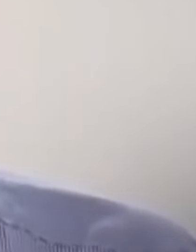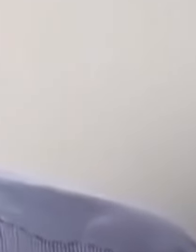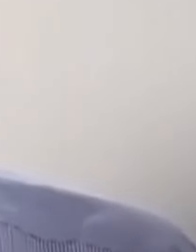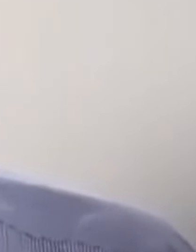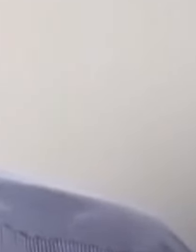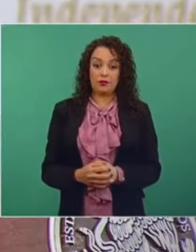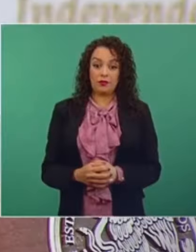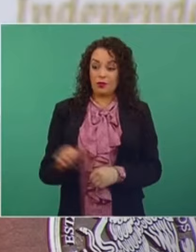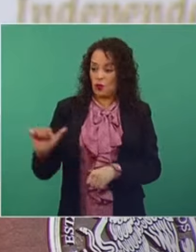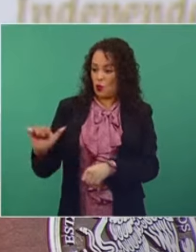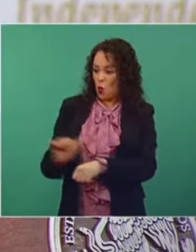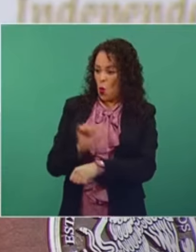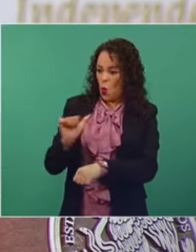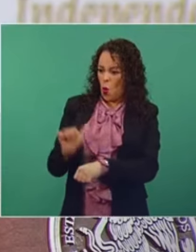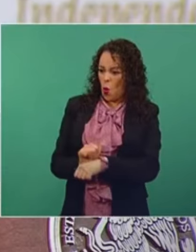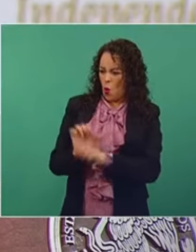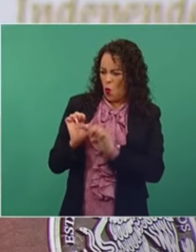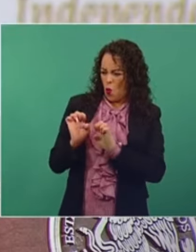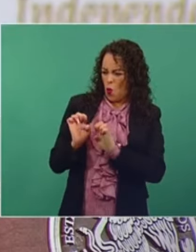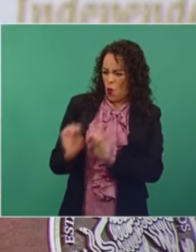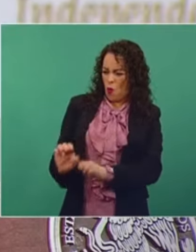¡Bácala! ¡Ay!